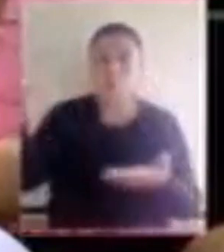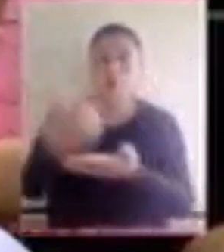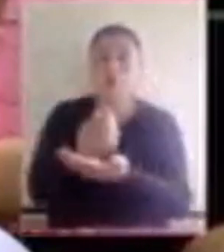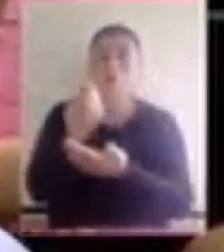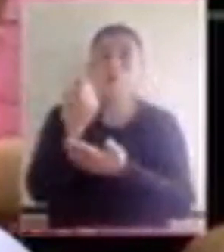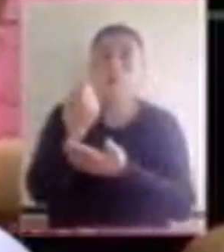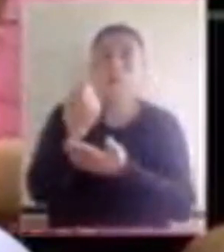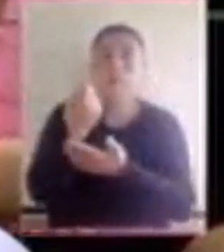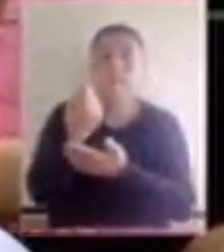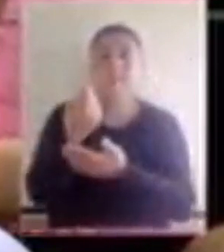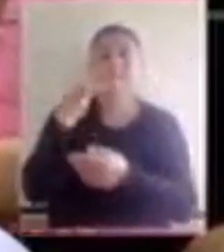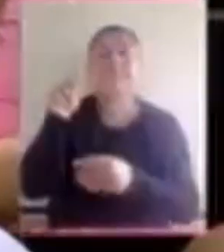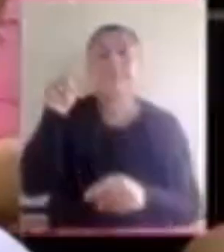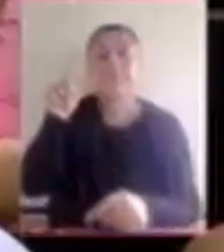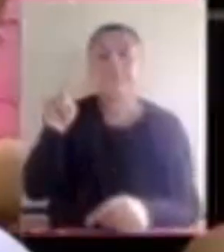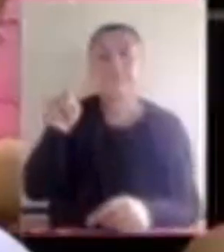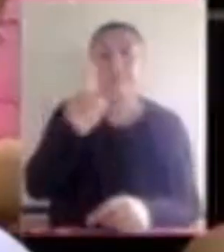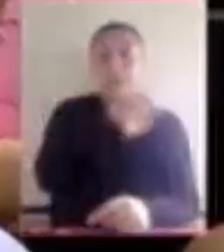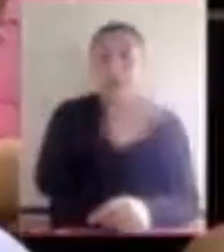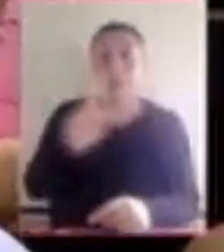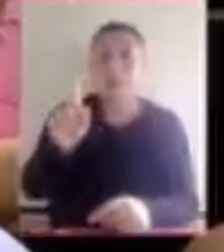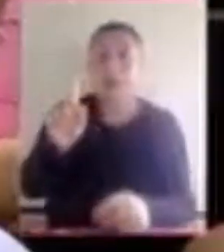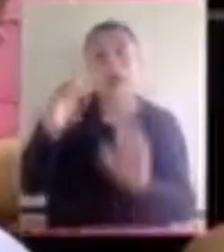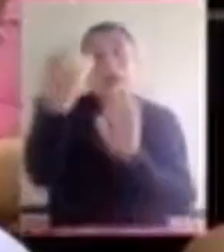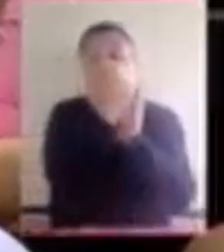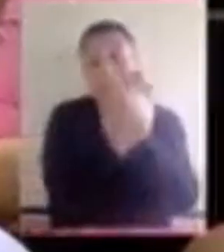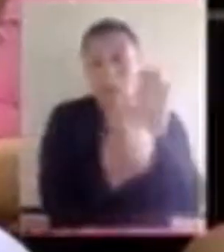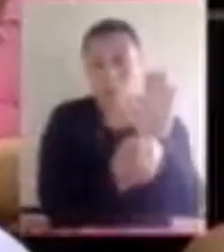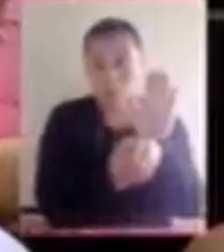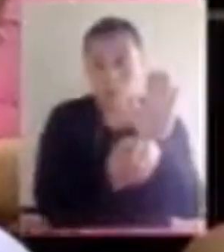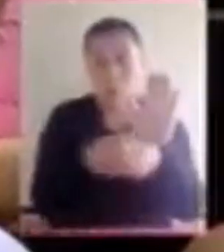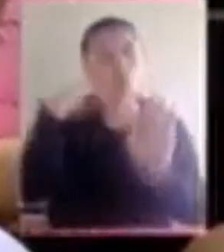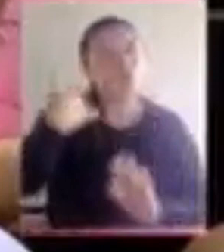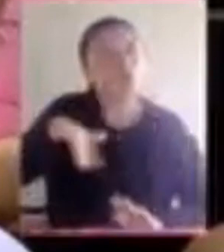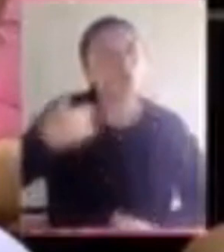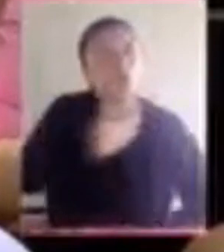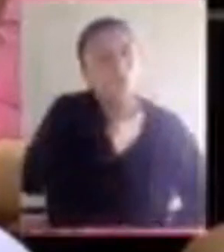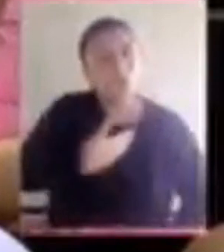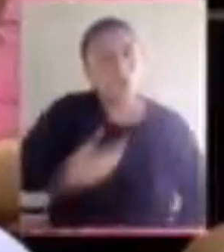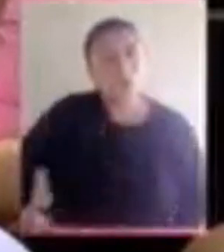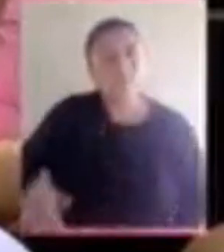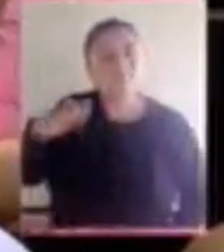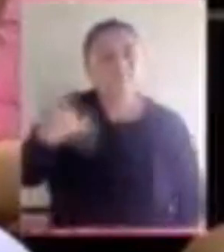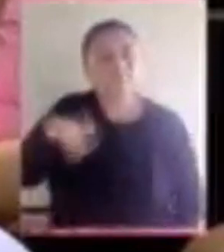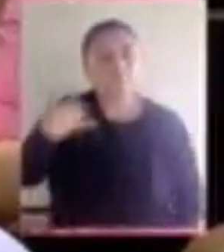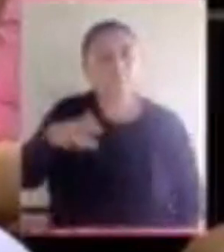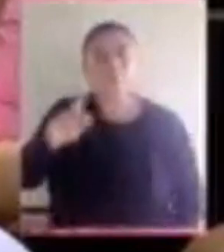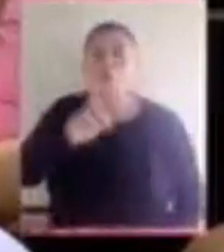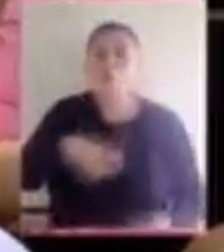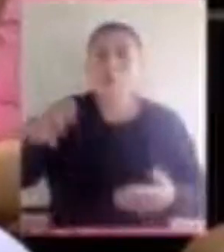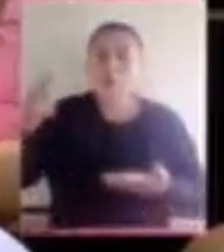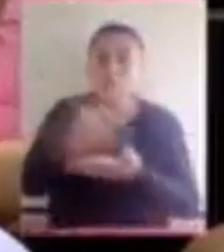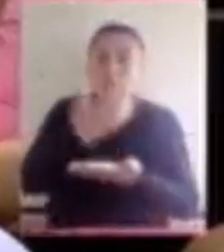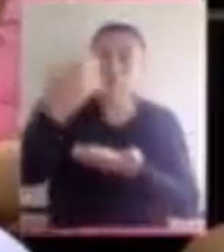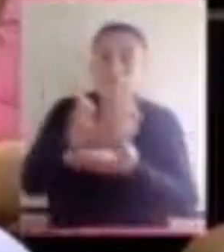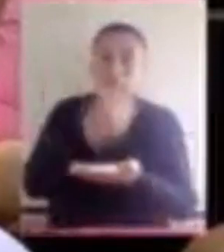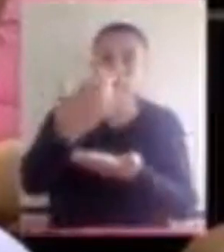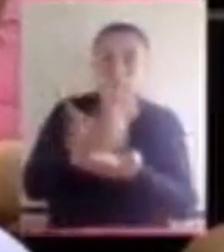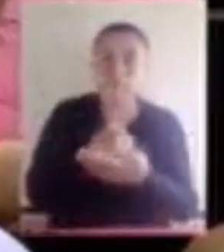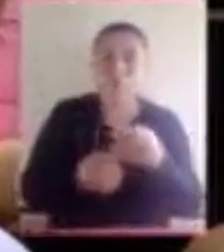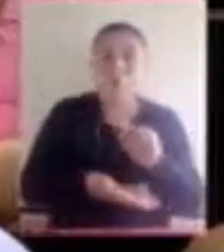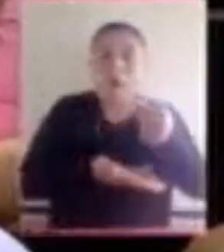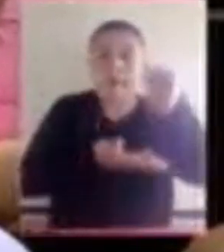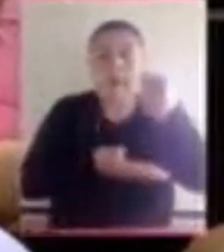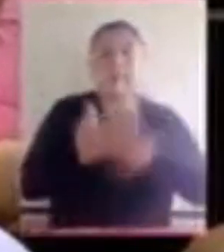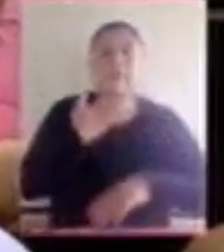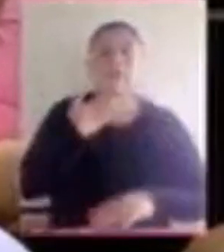capital. Cada uno de estos puntos, presidente, son fundamentales, no solo para recaudar, sino que también para la estabilidad